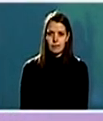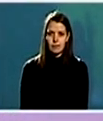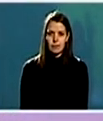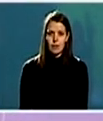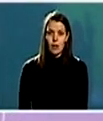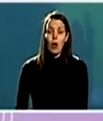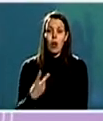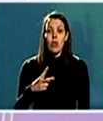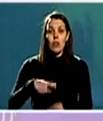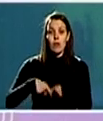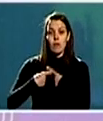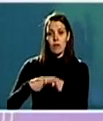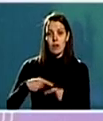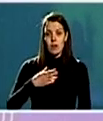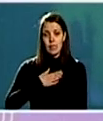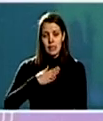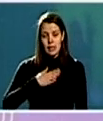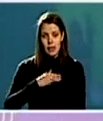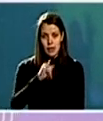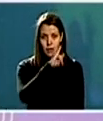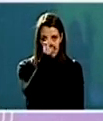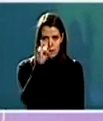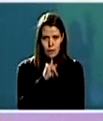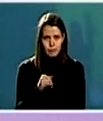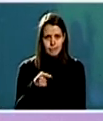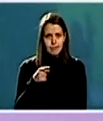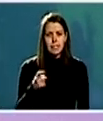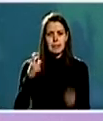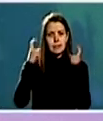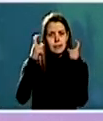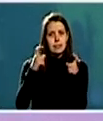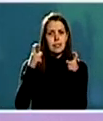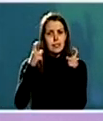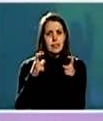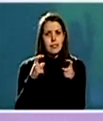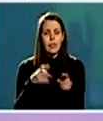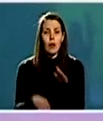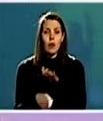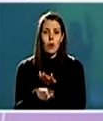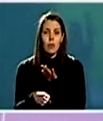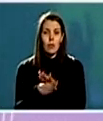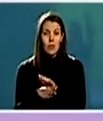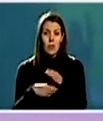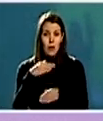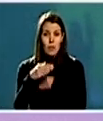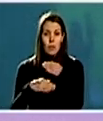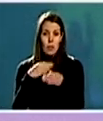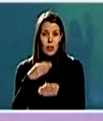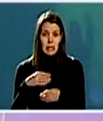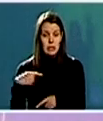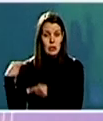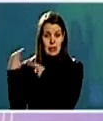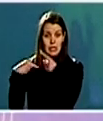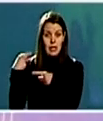públicos familias parroquia focense de saniso voltan proceso tradicional maya